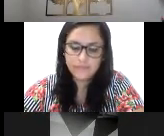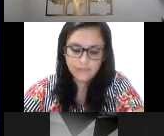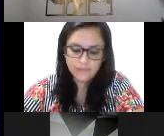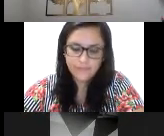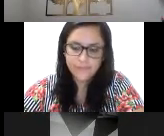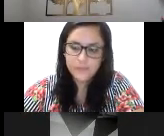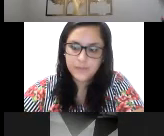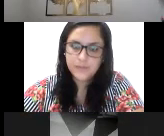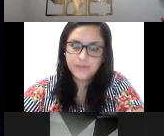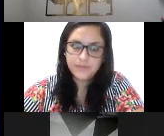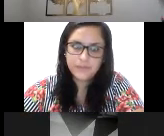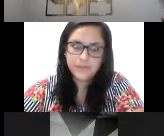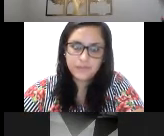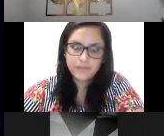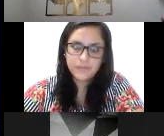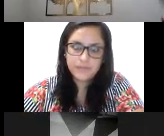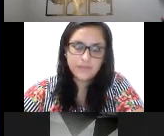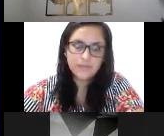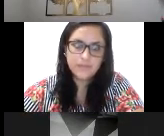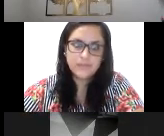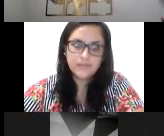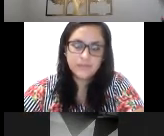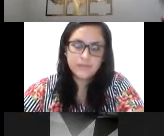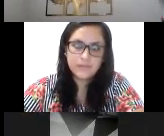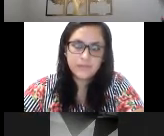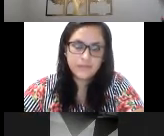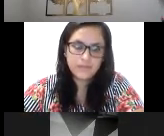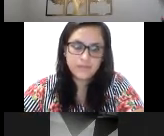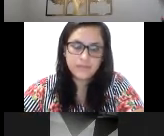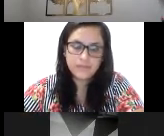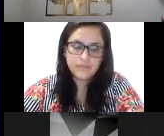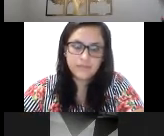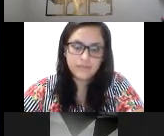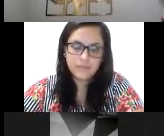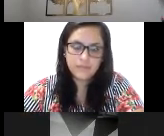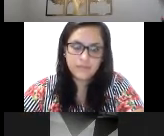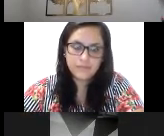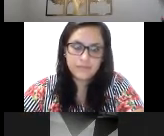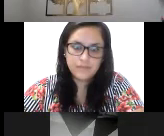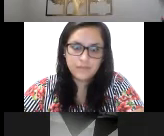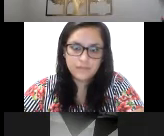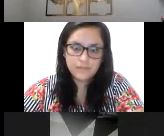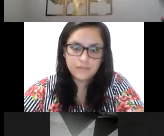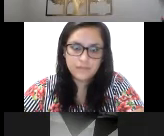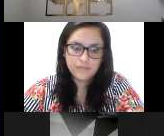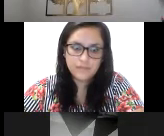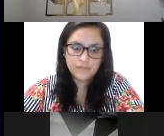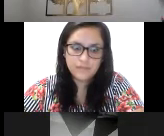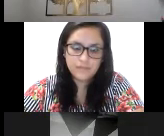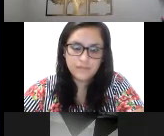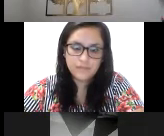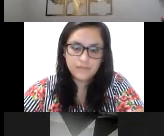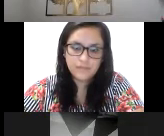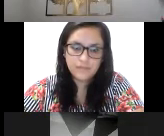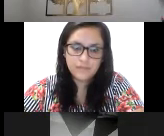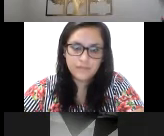esta cepa. Por ello es importante que un paciente que haya tenido el virus y que esté comprobado mediante las pruebas, y también se sepa de que este paciente